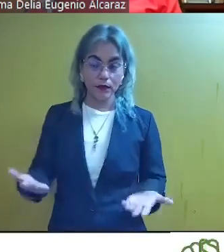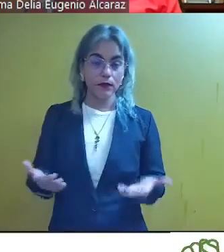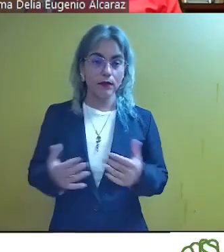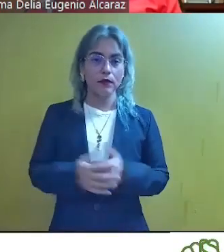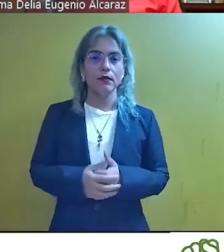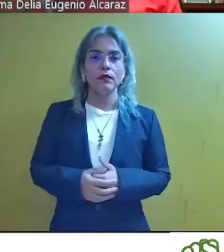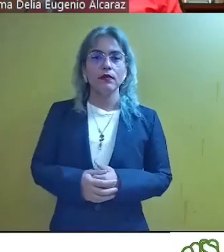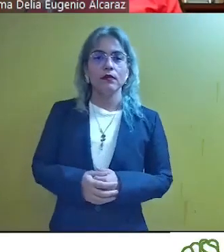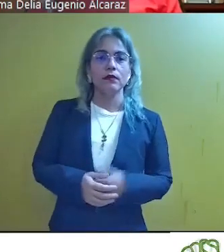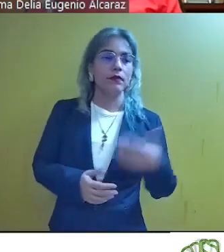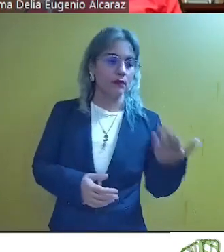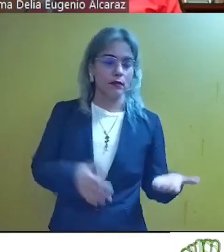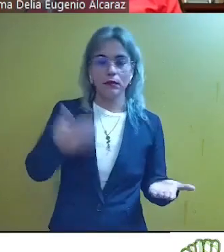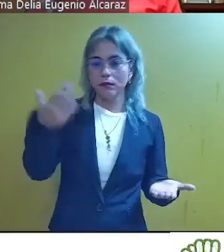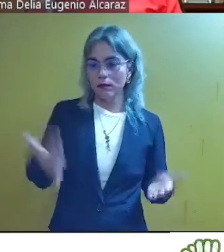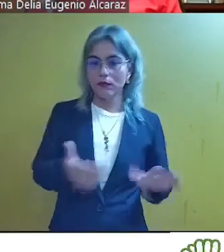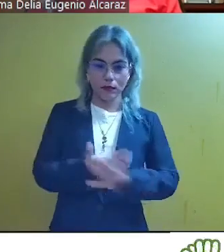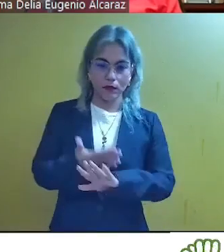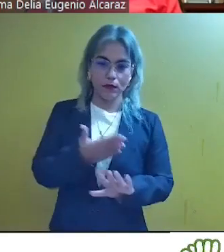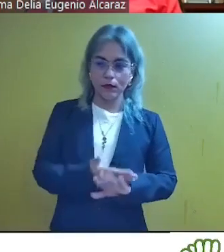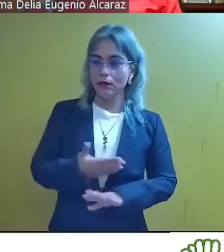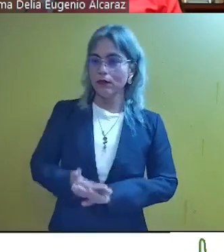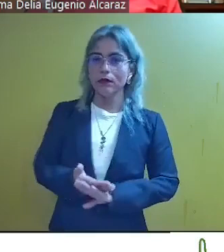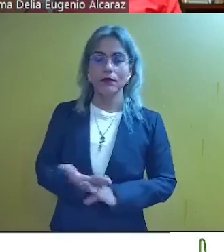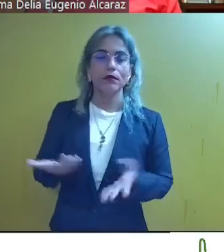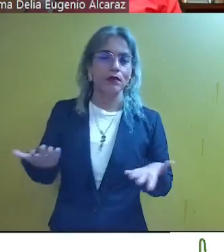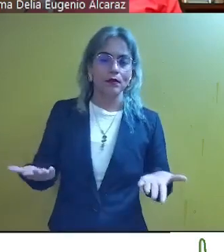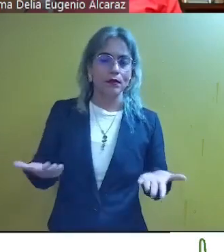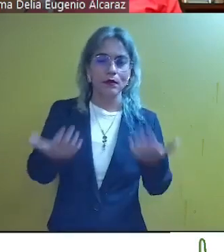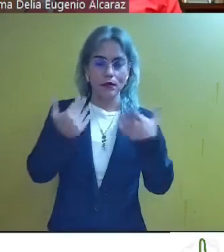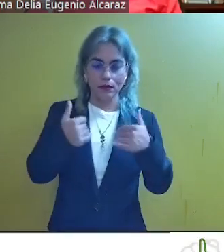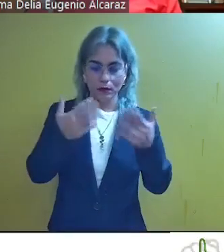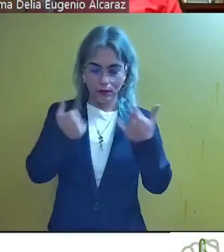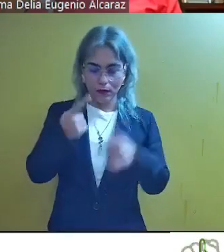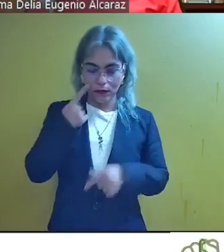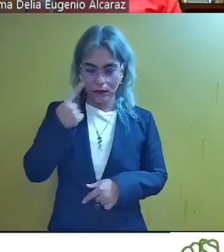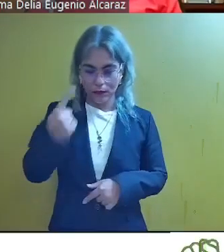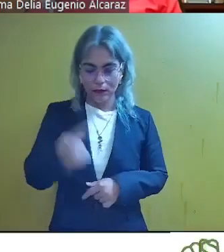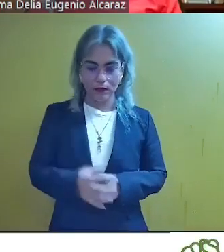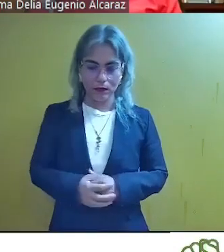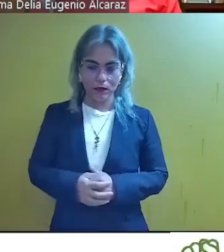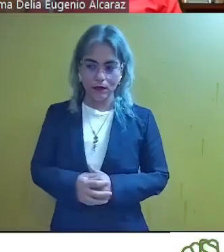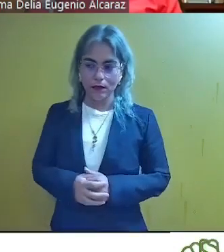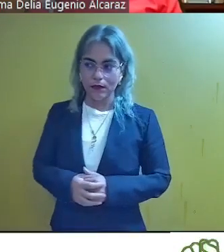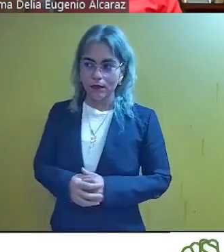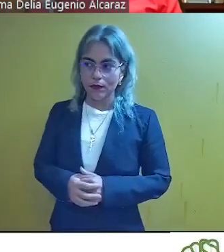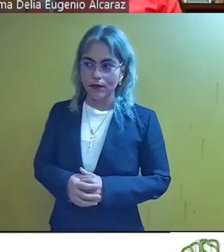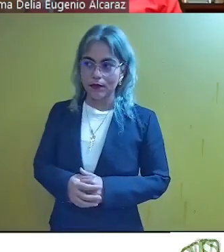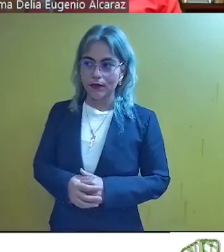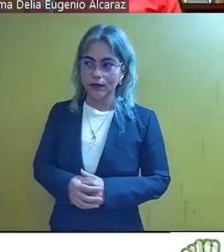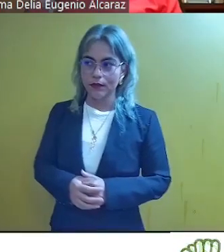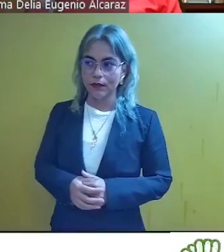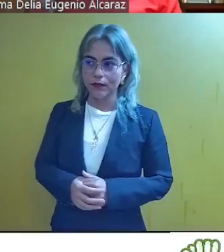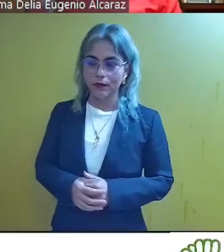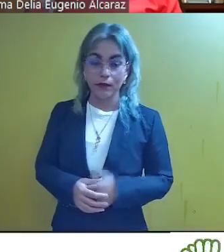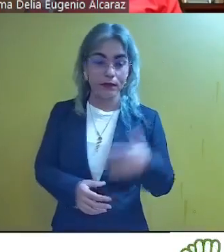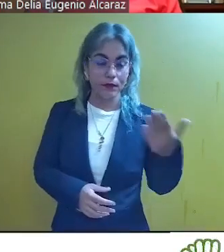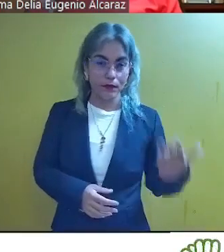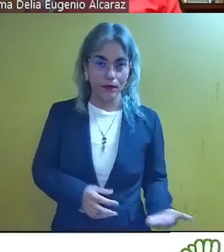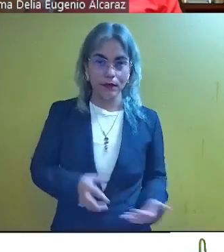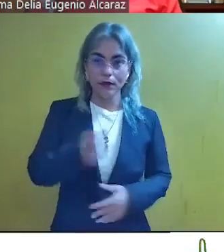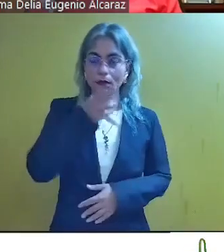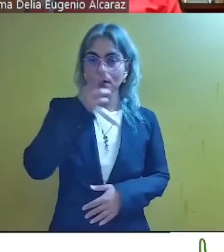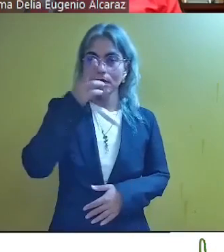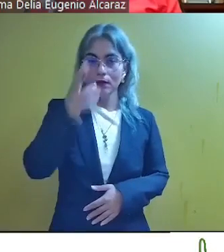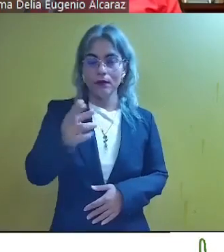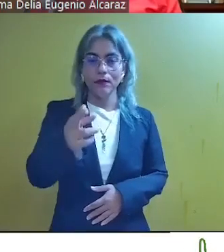y fundado por otra los agravios hechos valer por la accionante por las siguientes consideraciones. Aduce la promovente que la resolución combatida